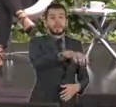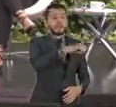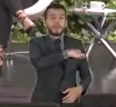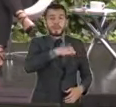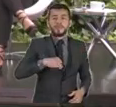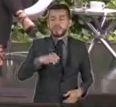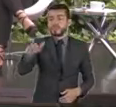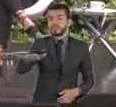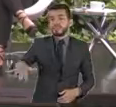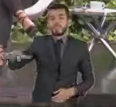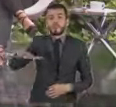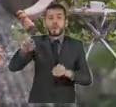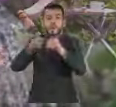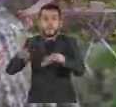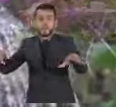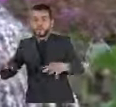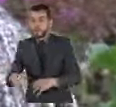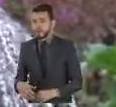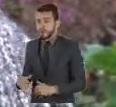de los ciudadanos, de sus hogares.